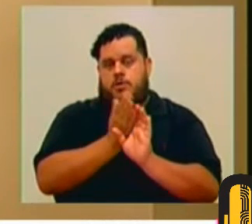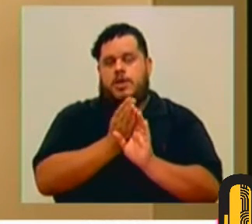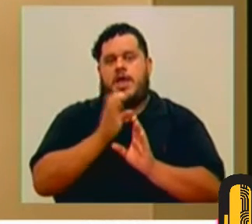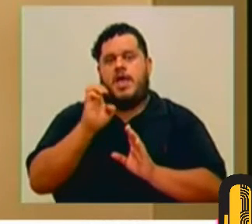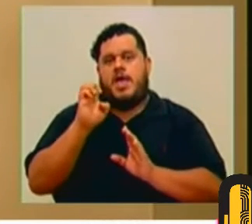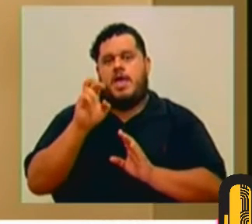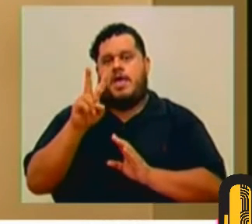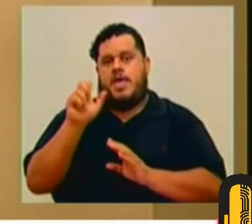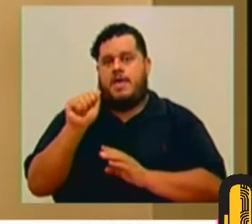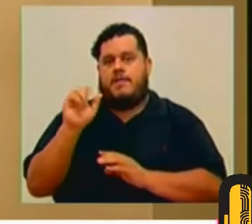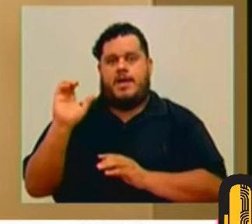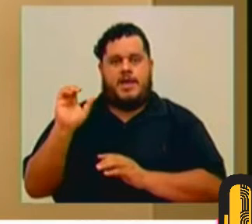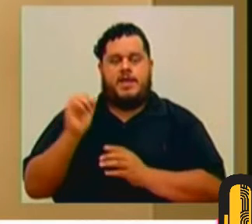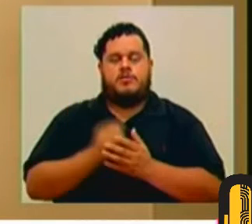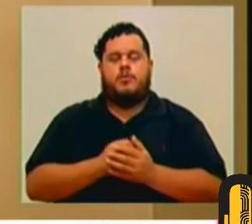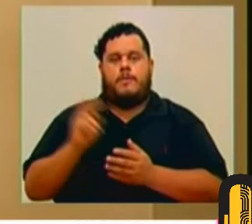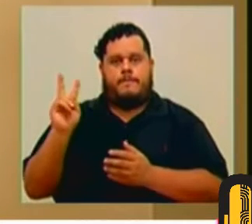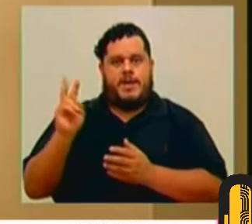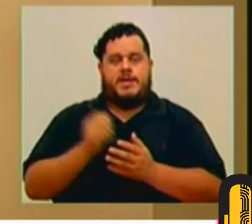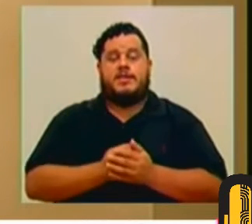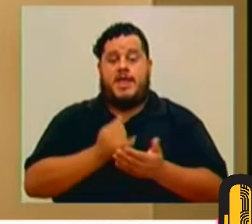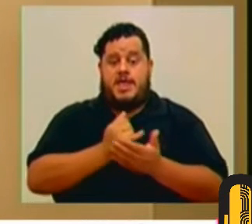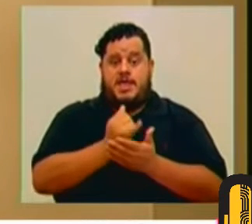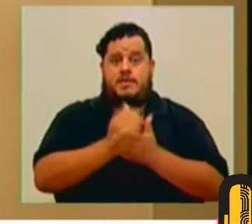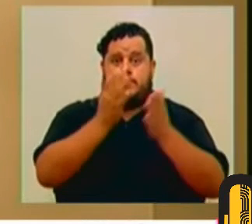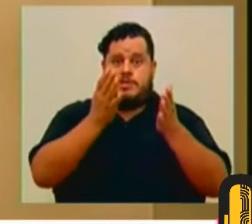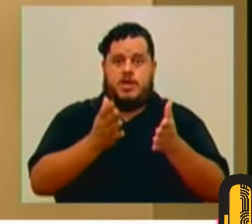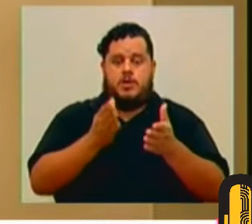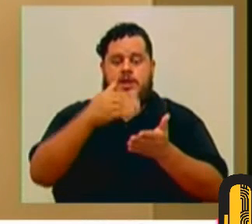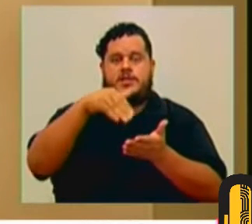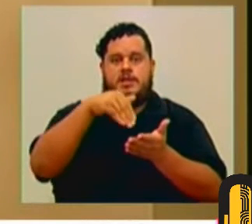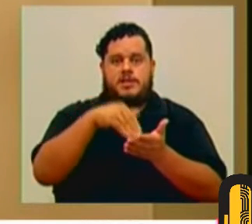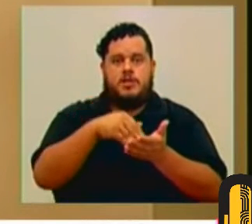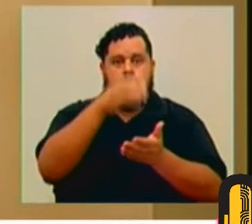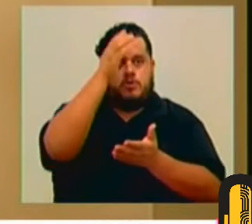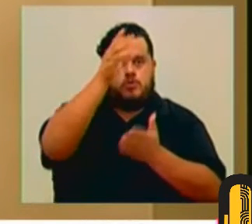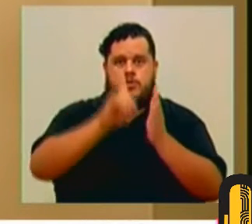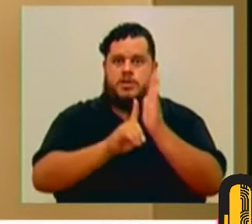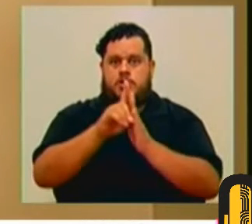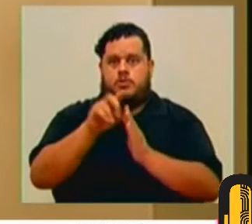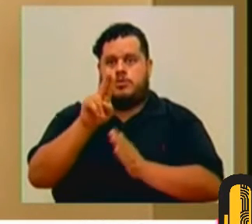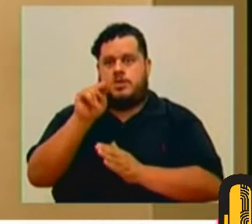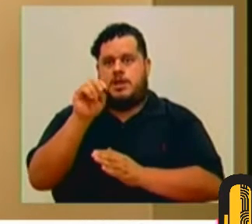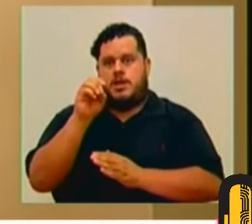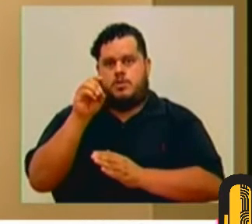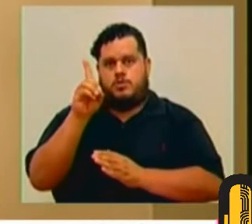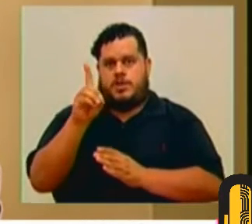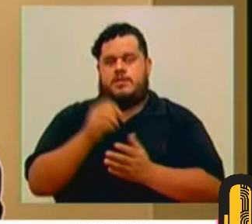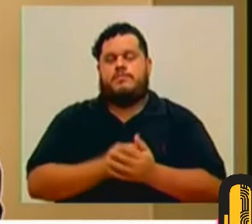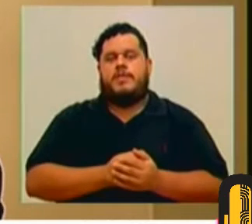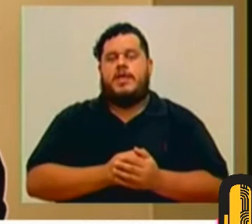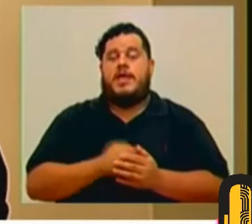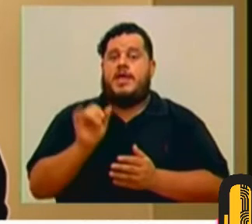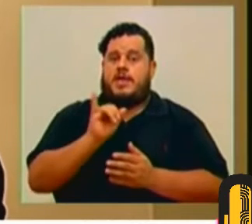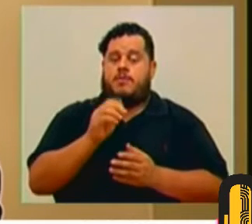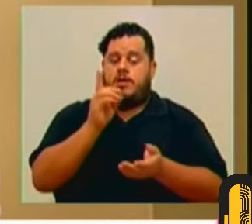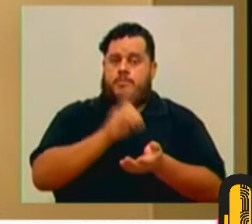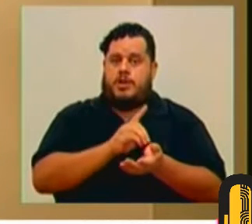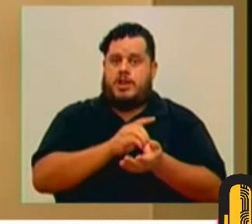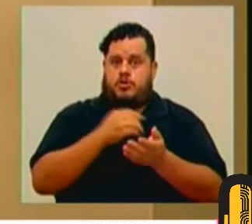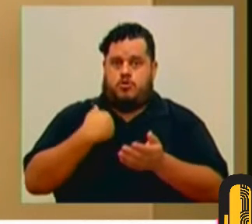Carazo Vargas, investigadora del Centro de Investigación en Cultura y Desarrollo de la UNED. Además, por el doctor